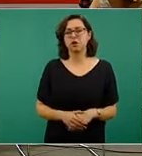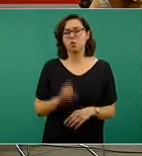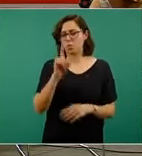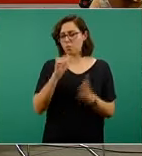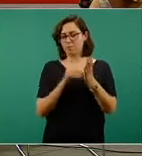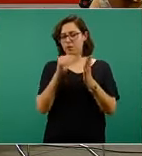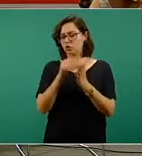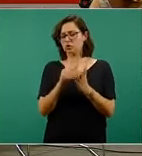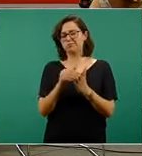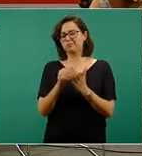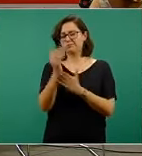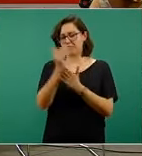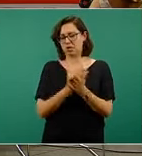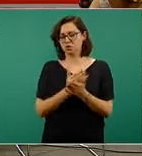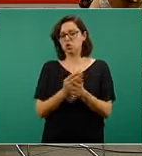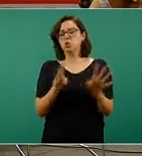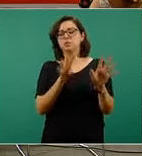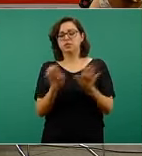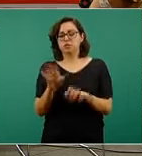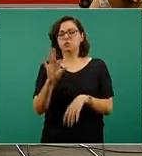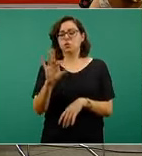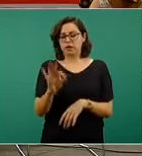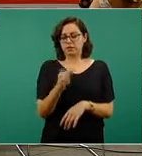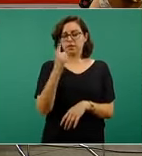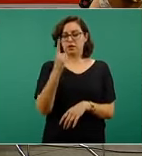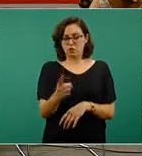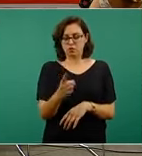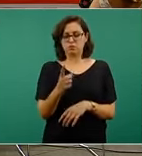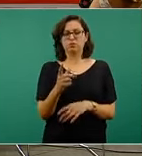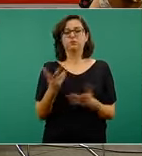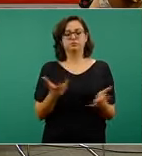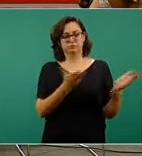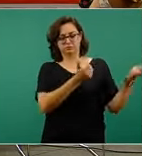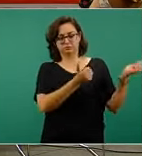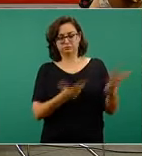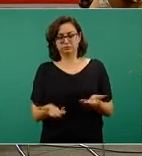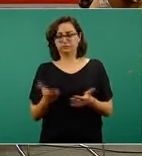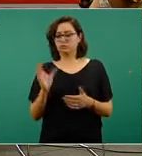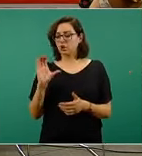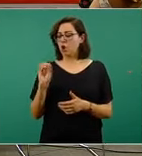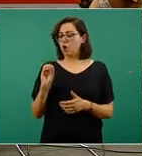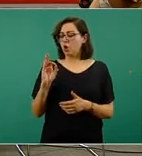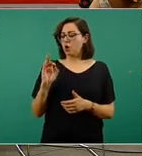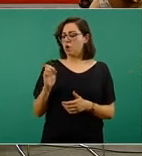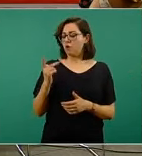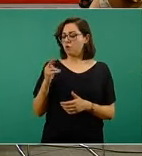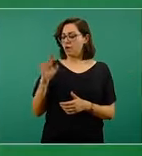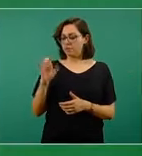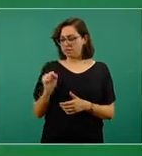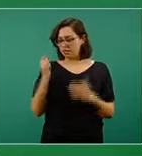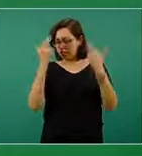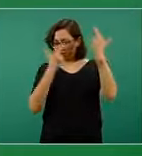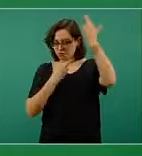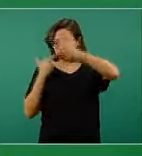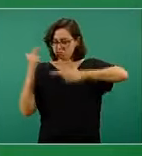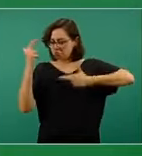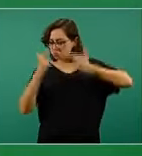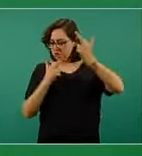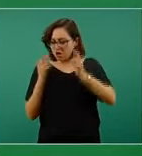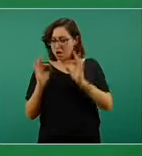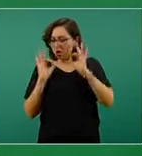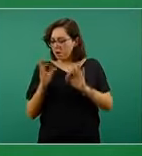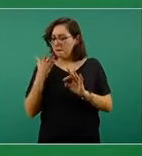de 1.940.000 dosis. Fueron ya liberadas por COFEPRIS, es lo que ocurrió hoy. Es muy positivo, aquí